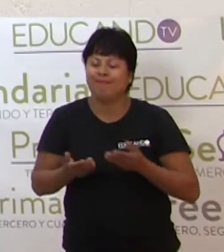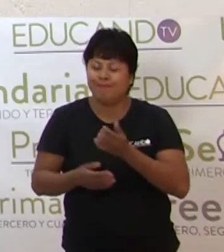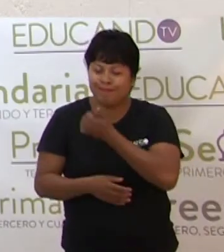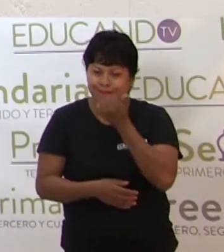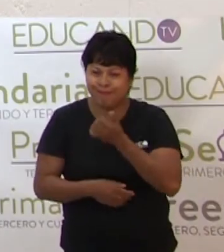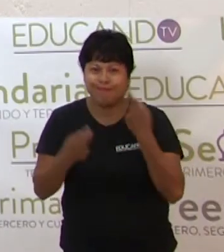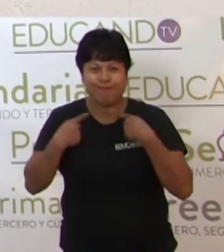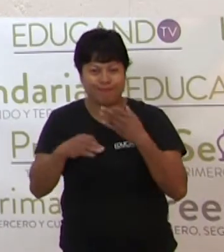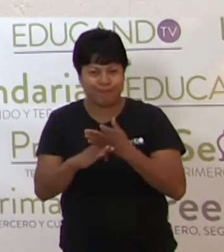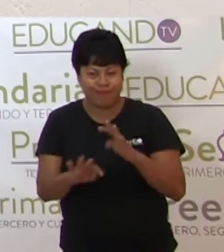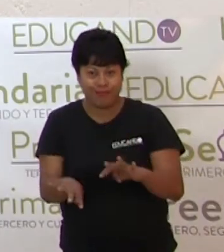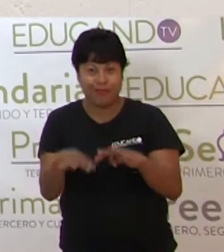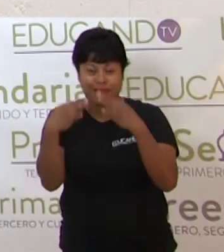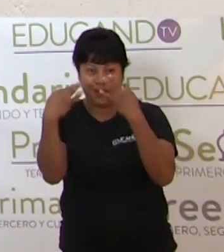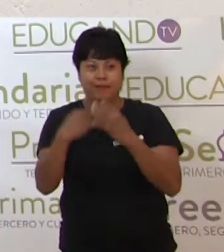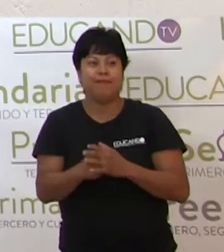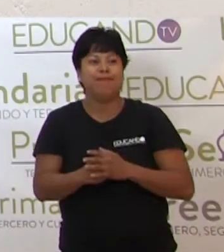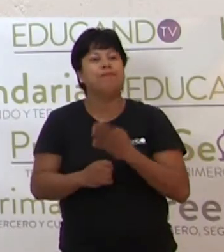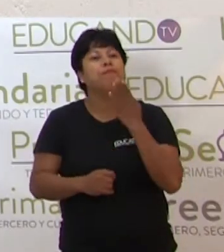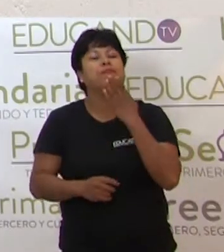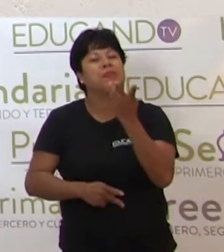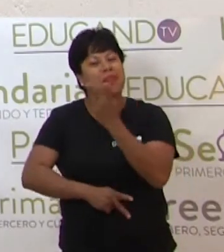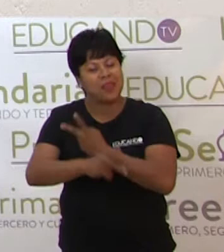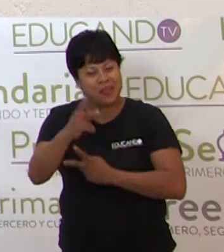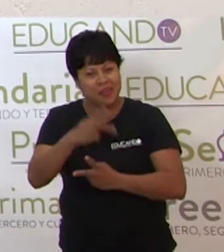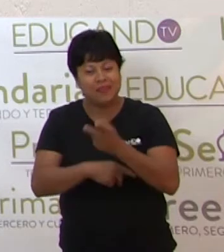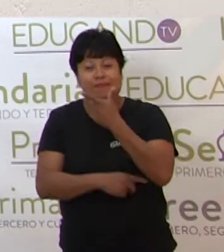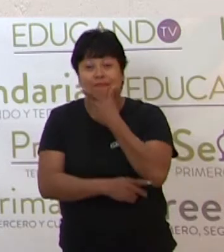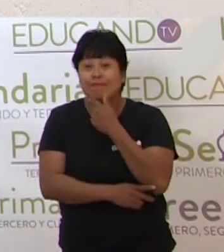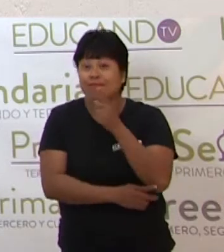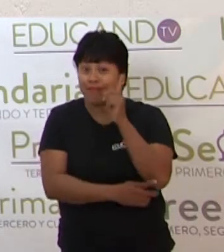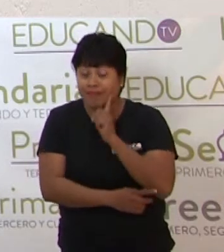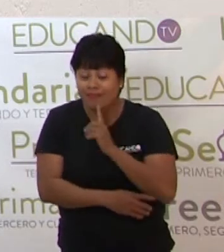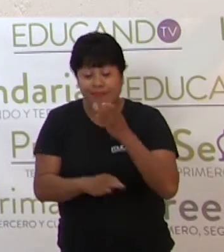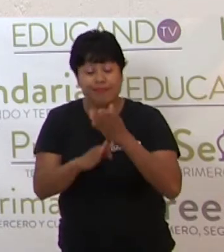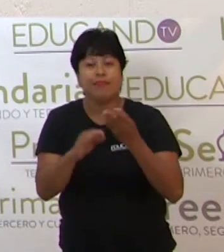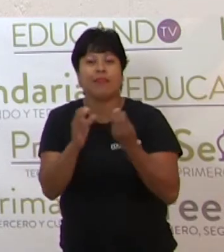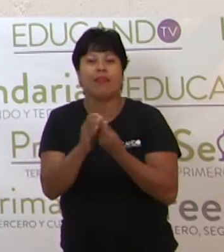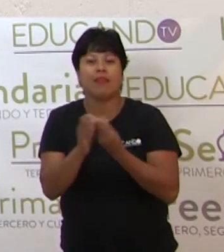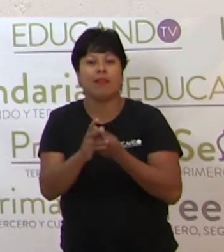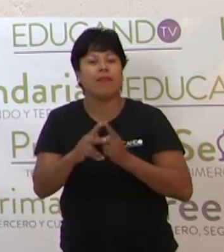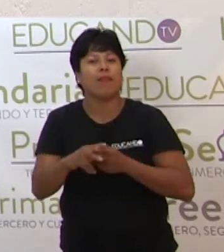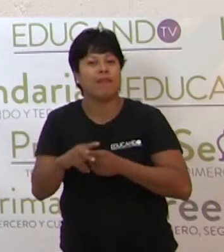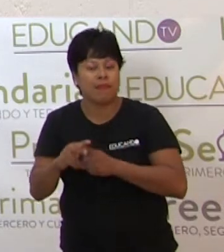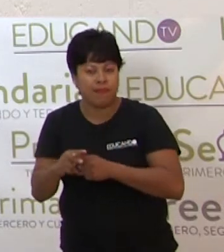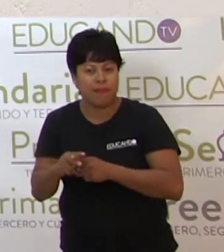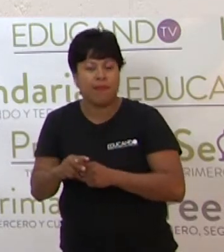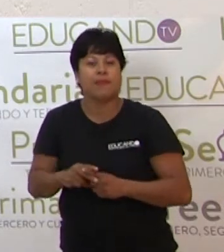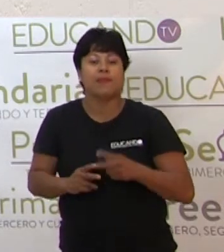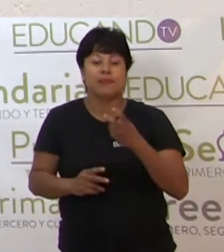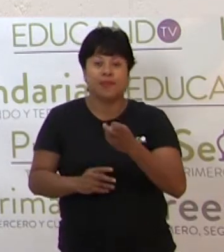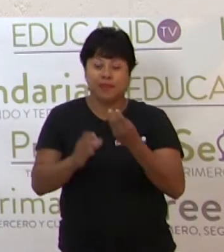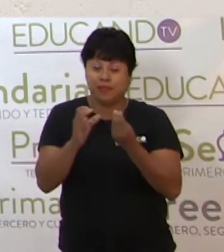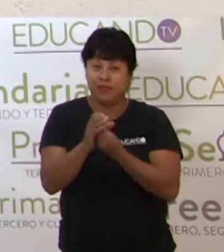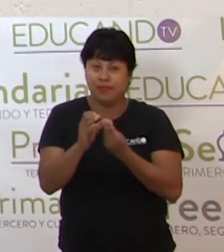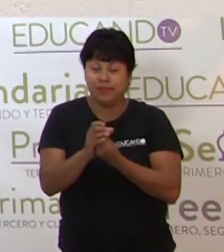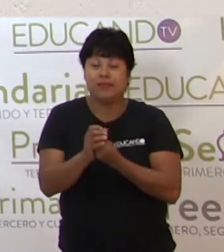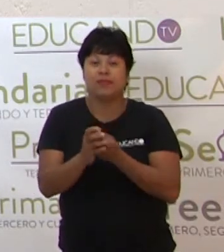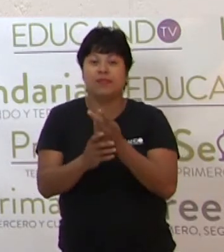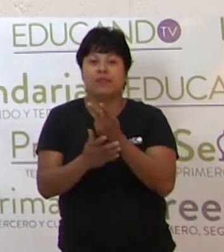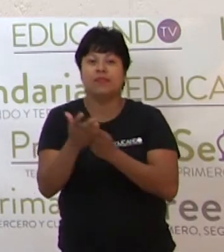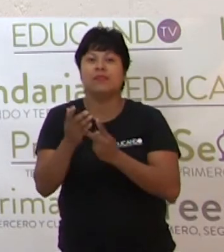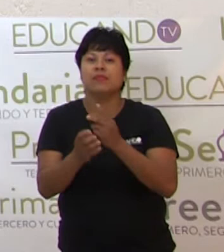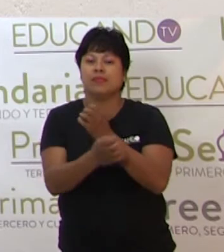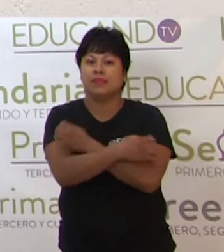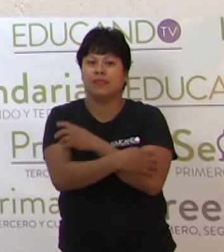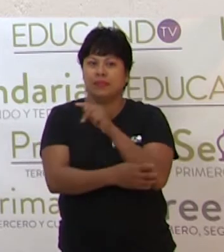alumnos y público televidente. Bienvenidos y bienvenidas a nuestra clase de matemáticas a través del programa Educando